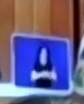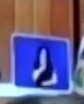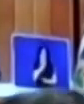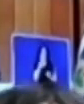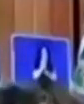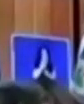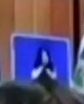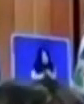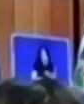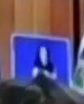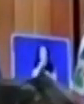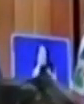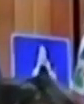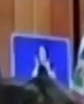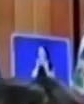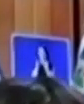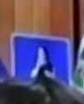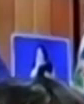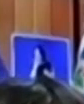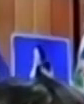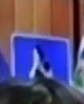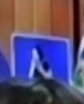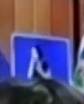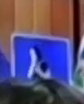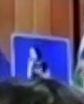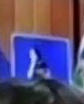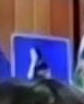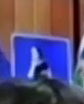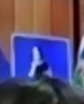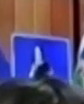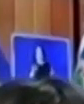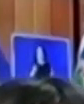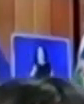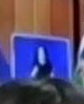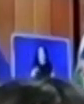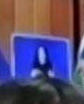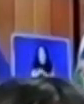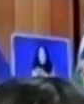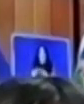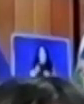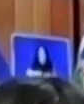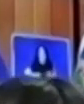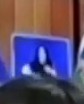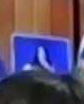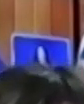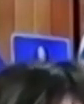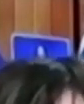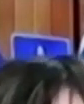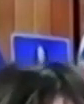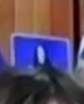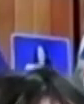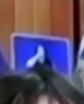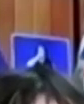bloque. Claro, pola miña parte ou pola parte do BNG, en este caso son a voz que fala, pero con